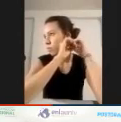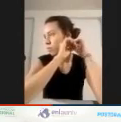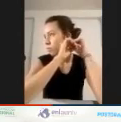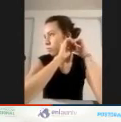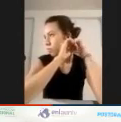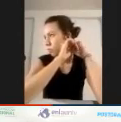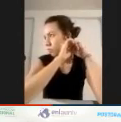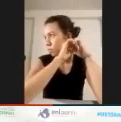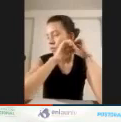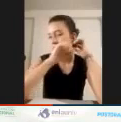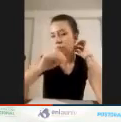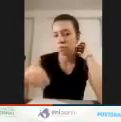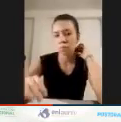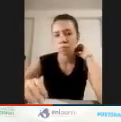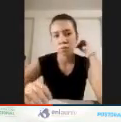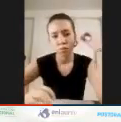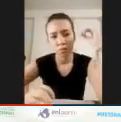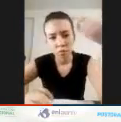normas excelente.